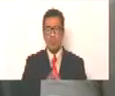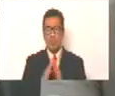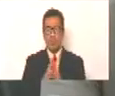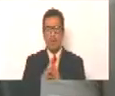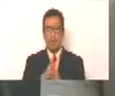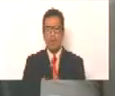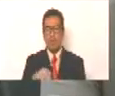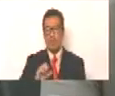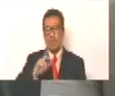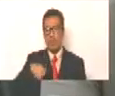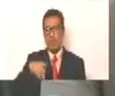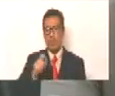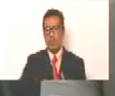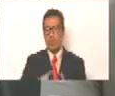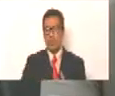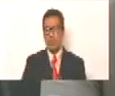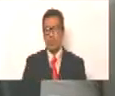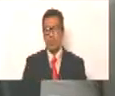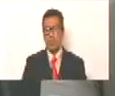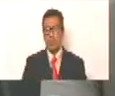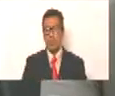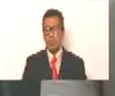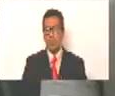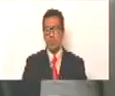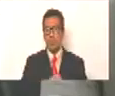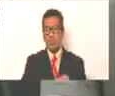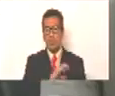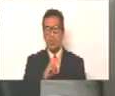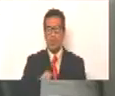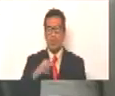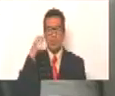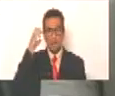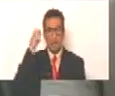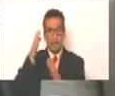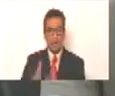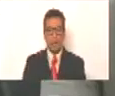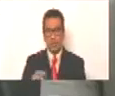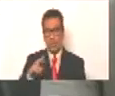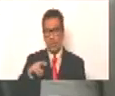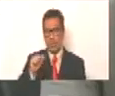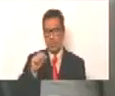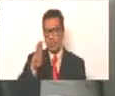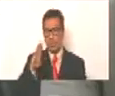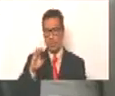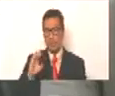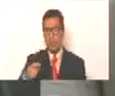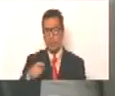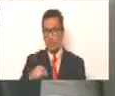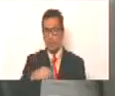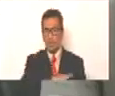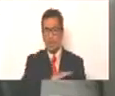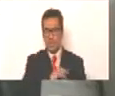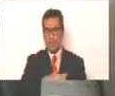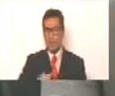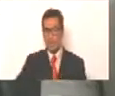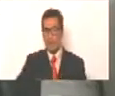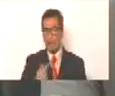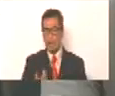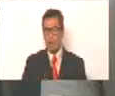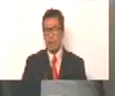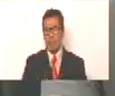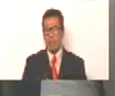o de las europeas como Clara Zetkin o Rosa Luxemburgo. Yo quisiera poder hablar en estos espacios